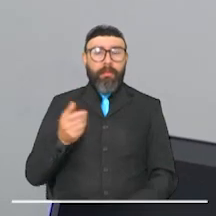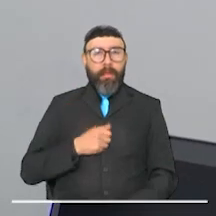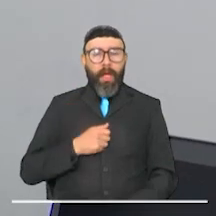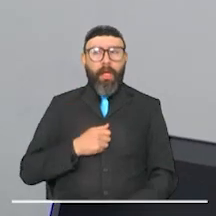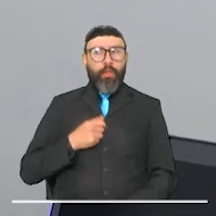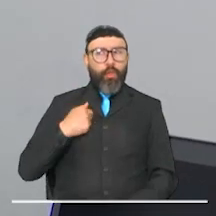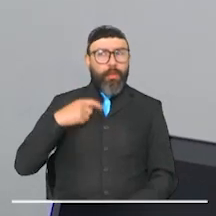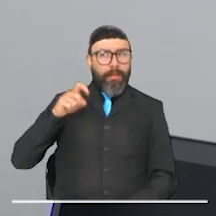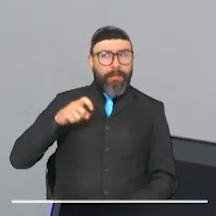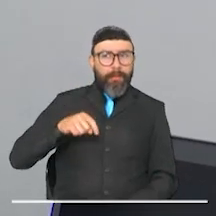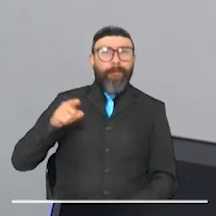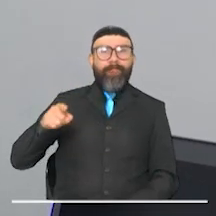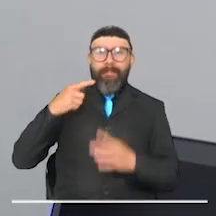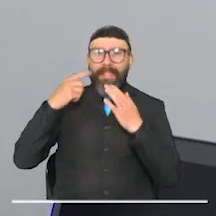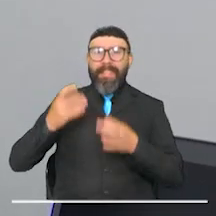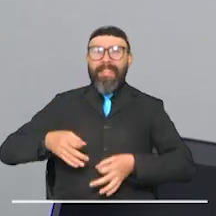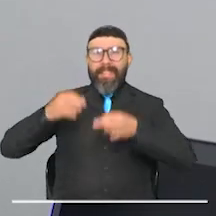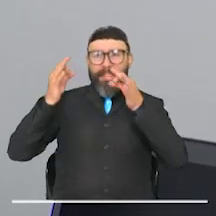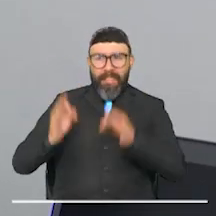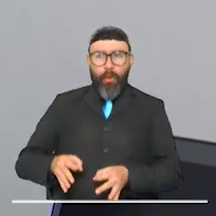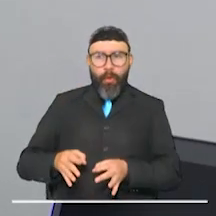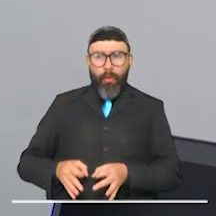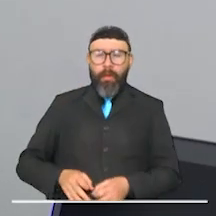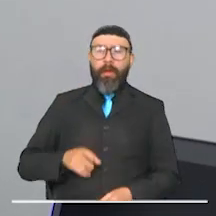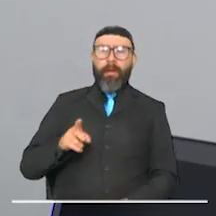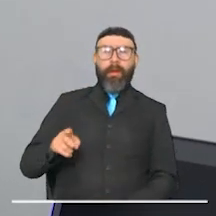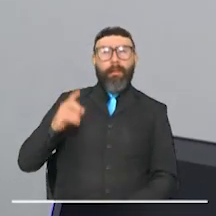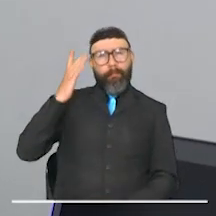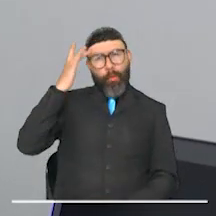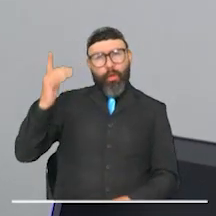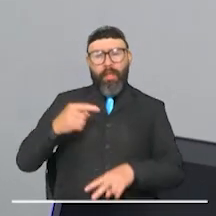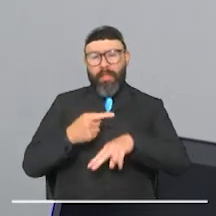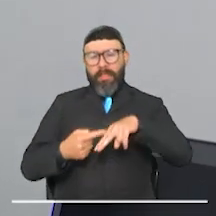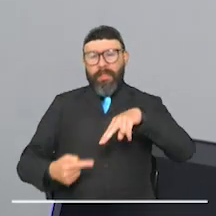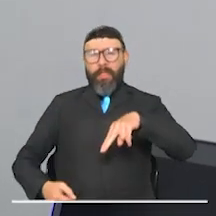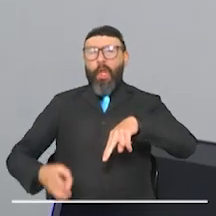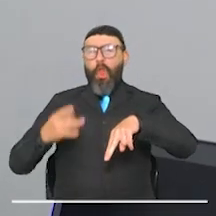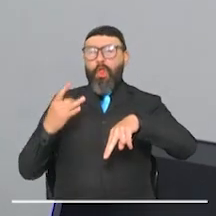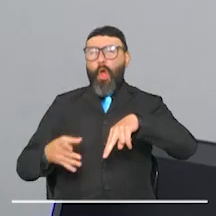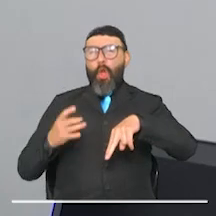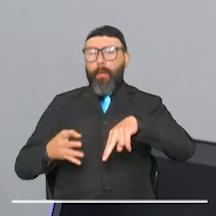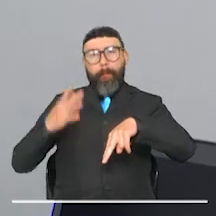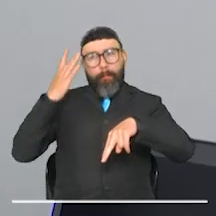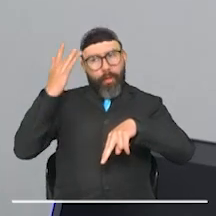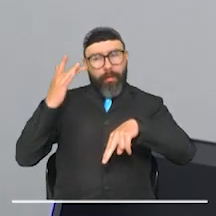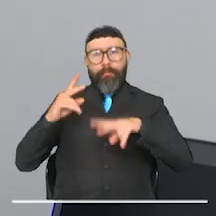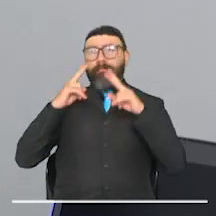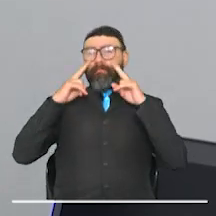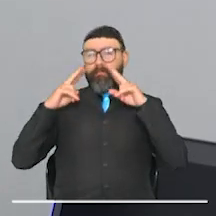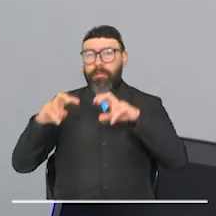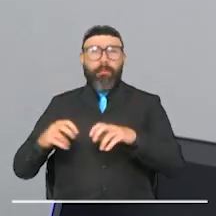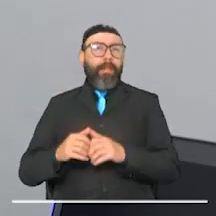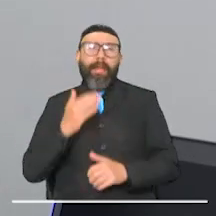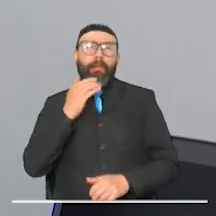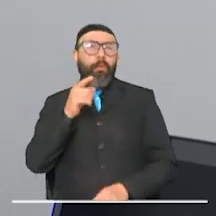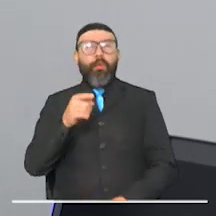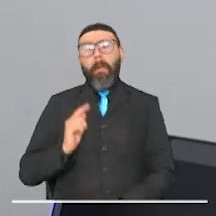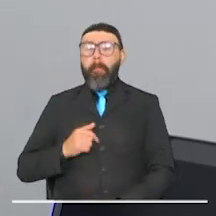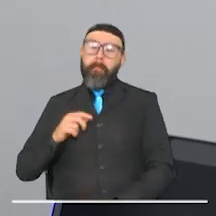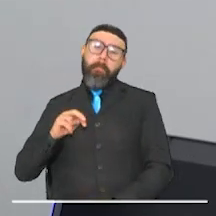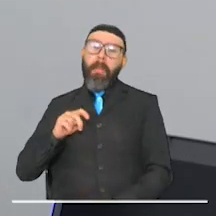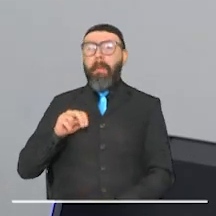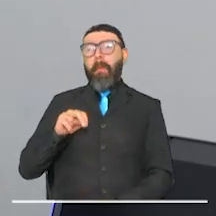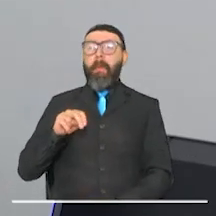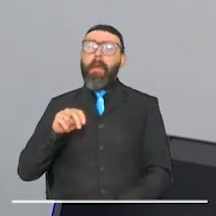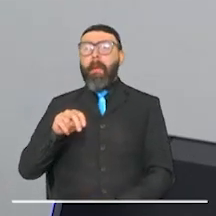y estudiar Porque ese dolor de pierna A ver vamos a suponer que ustedes caminan un ratico